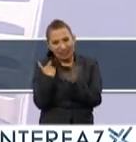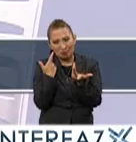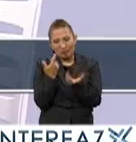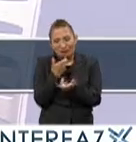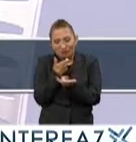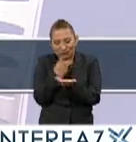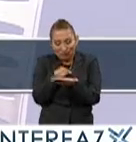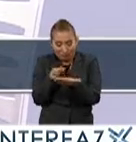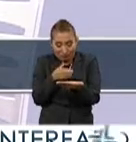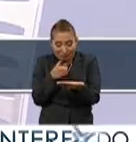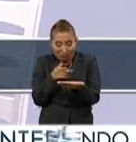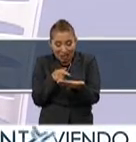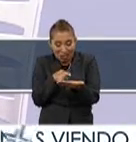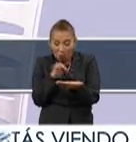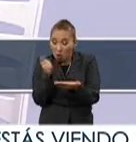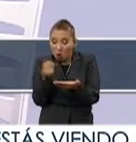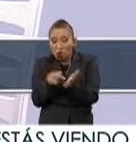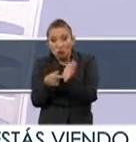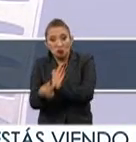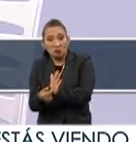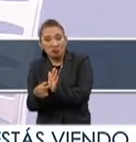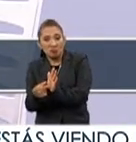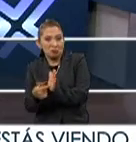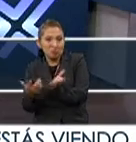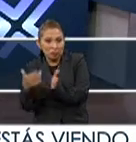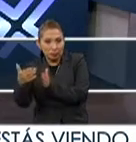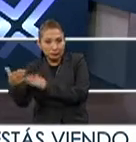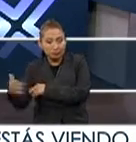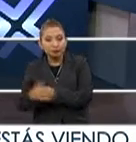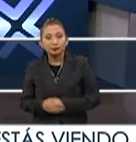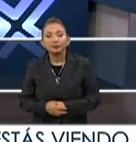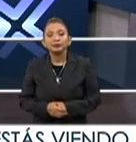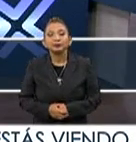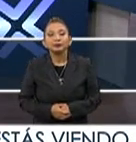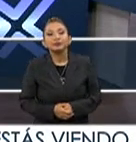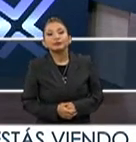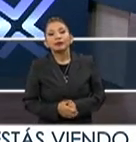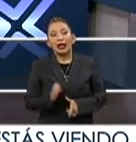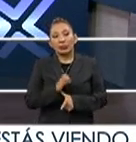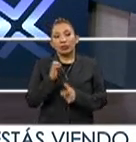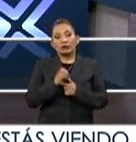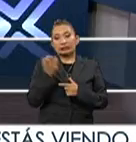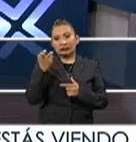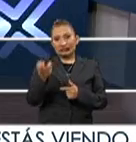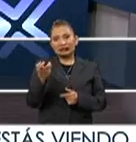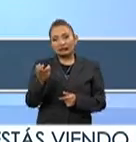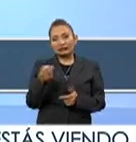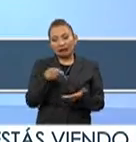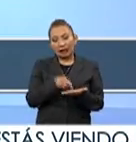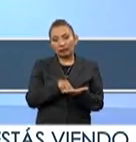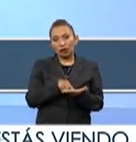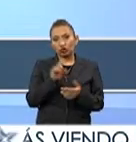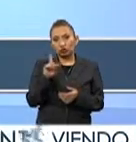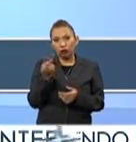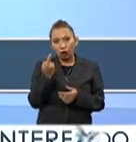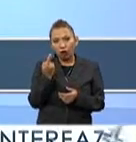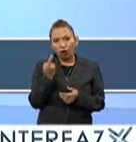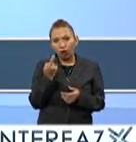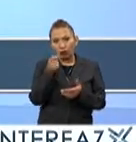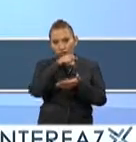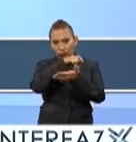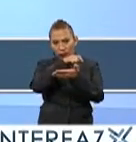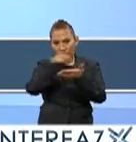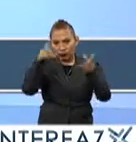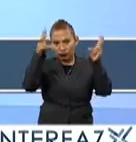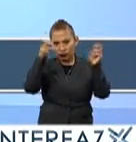humor, y de ahí podemos pasar a otro tipo de textos de Carlos. Claro, entonces este tipo de son